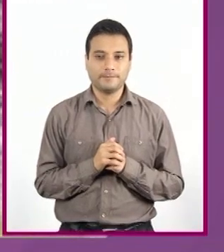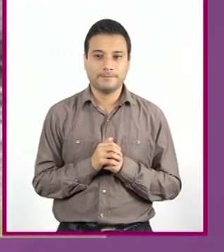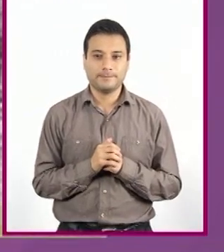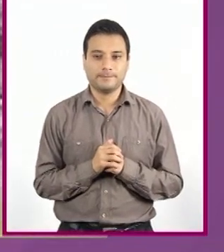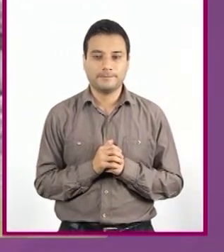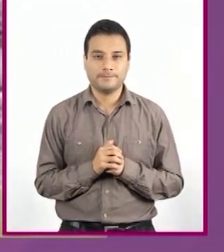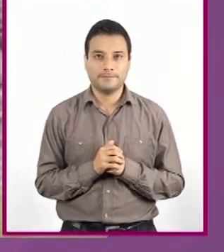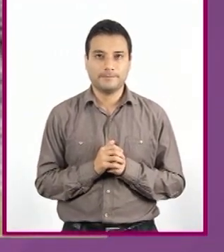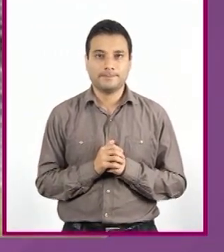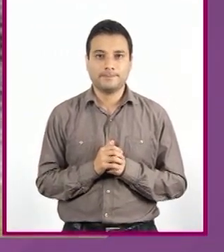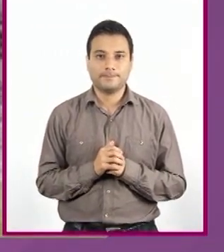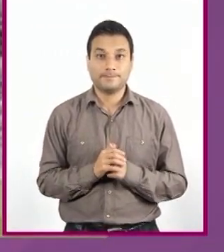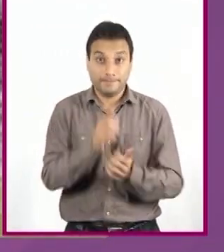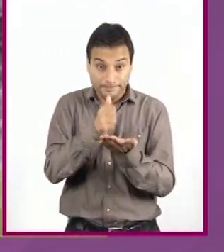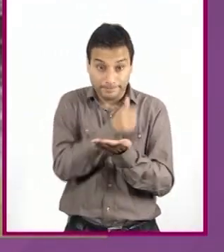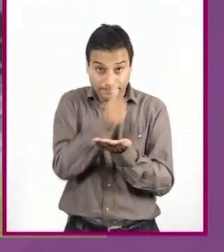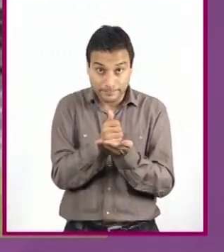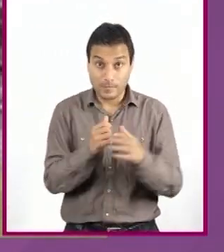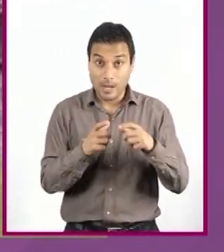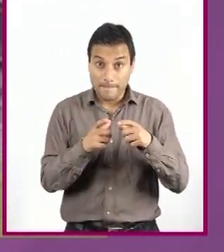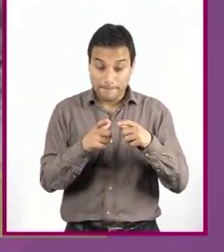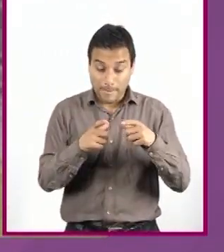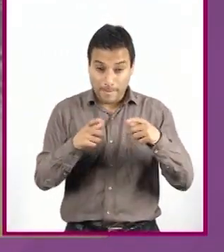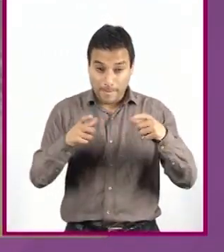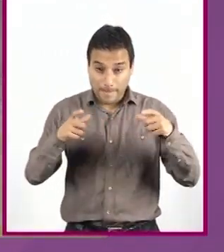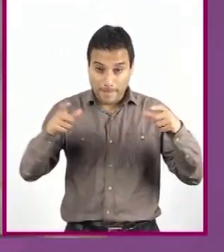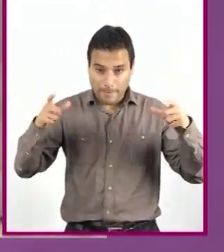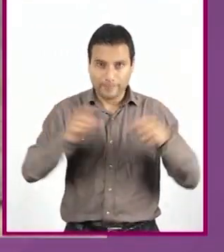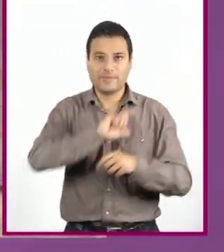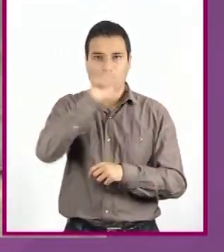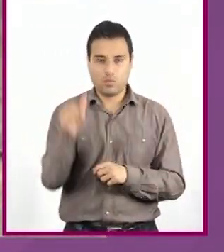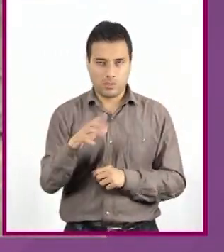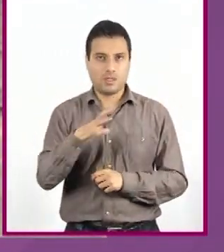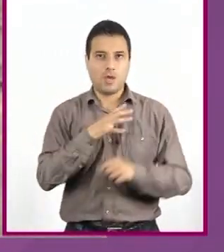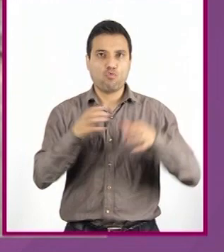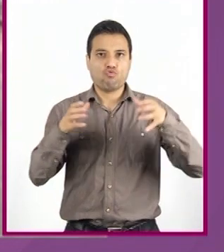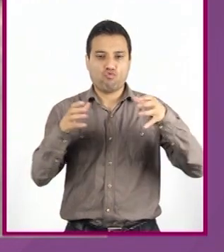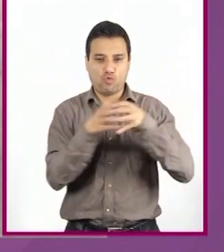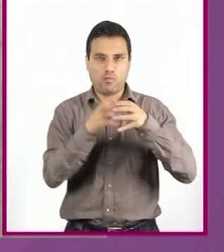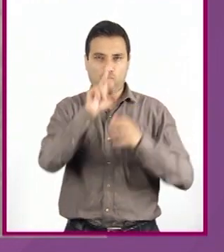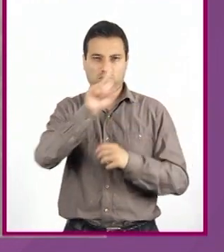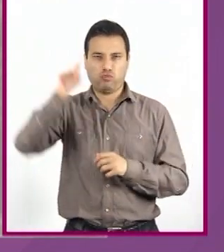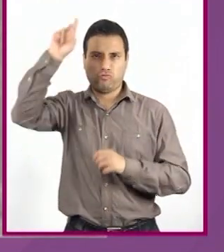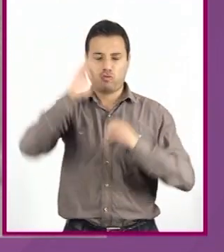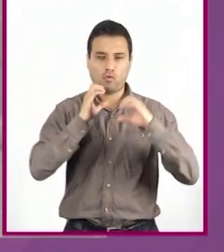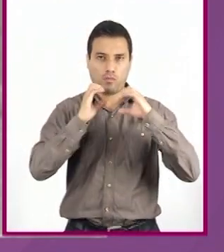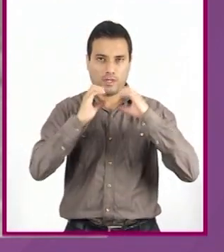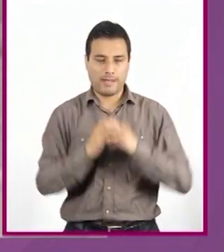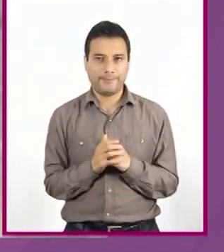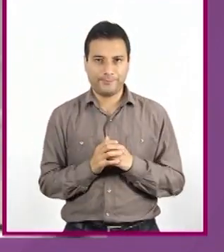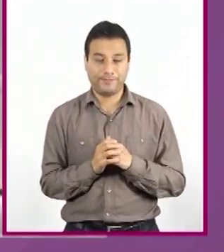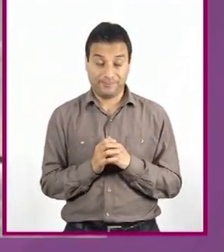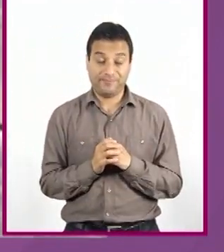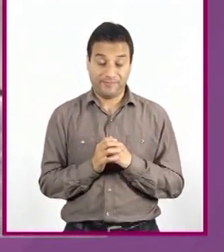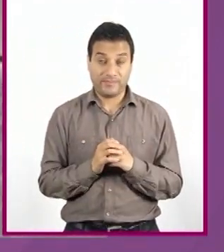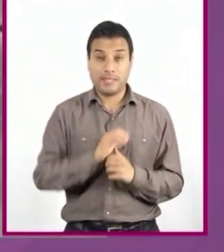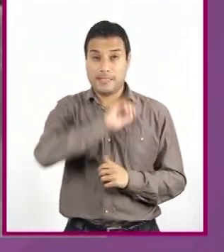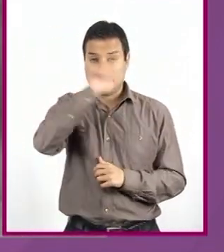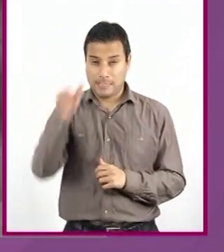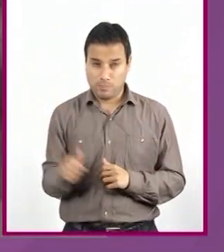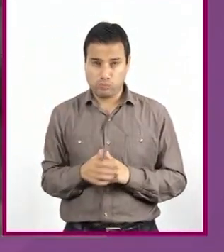En la medida en que la ciudad creció, fue asentándose una casta sacerdotal. Y se puede afirmar que, en su momento de